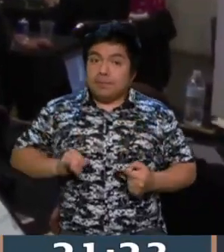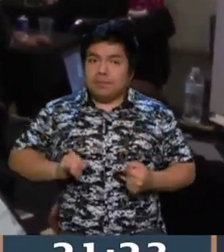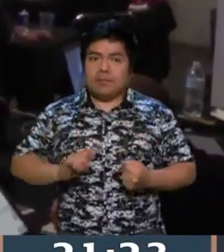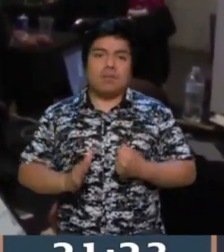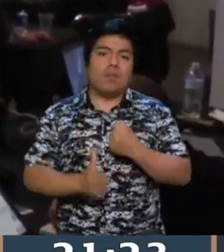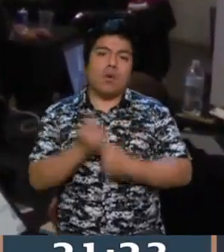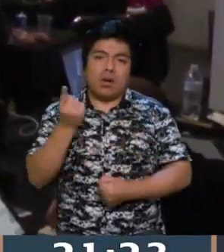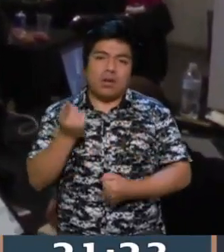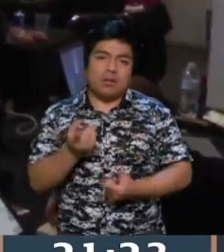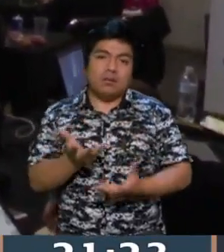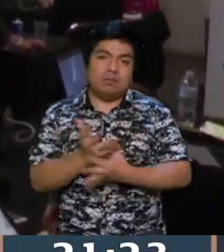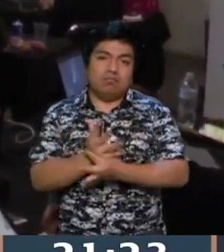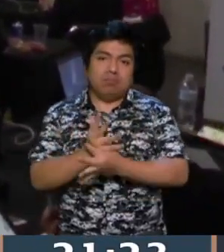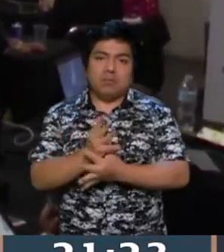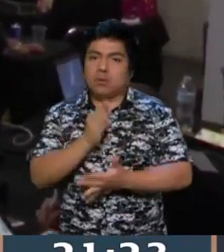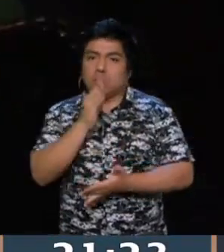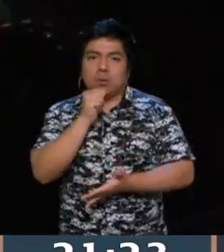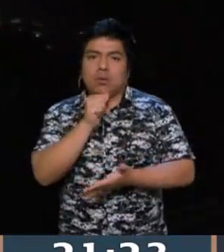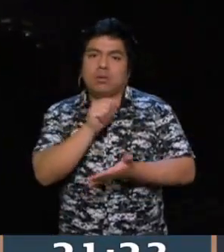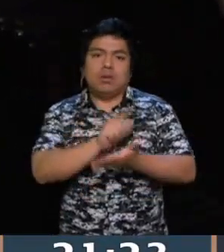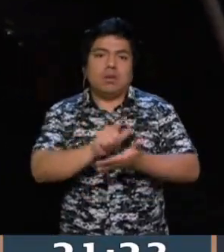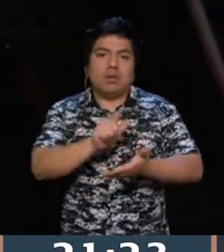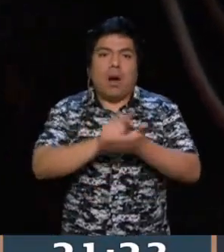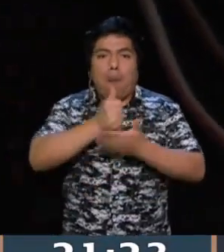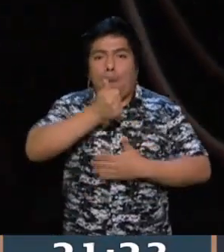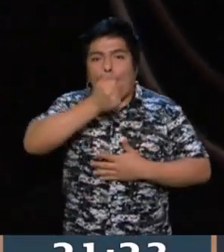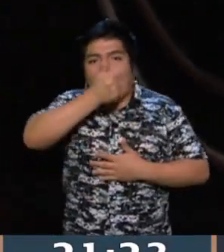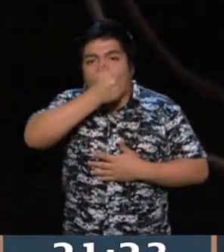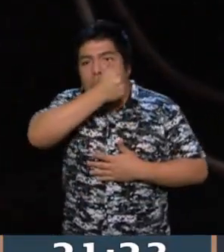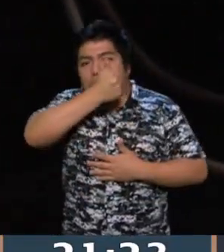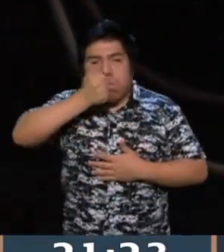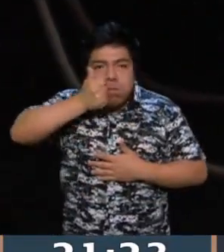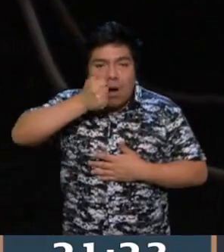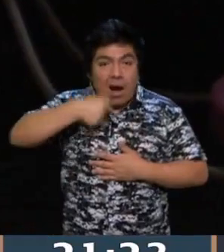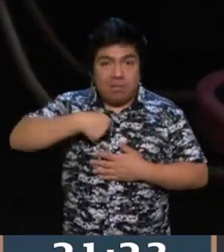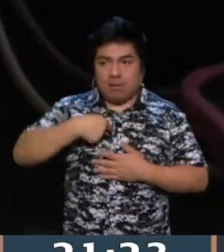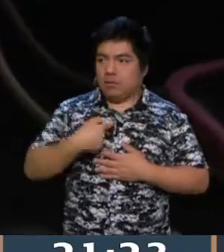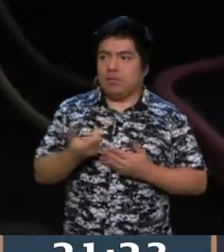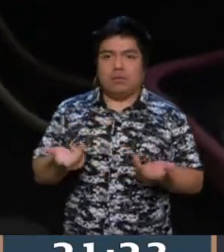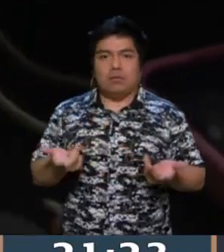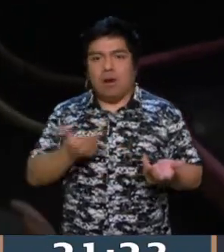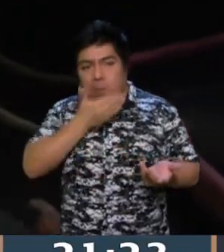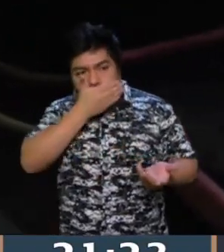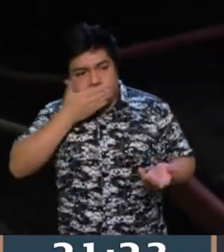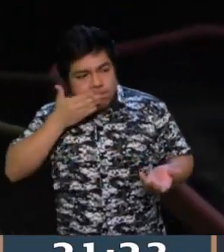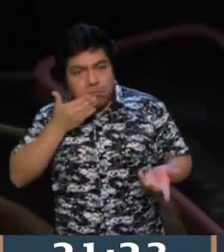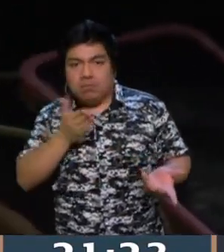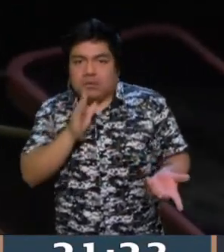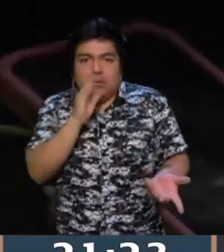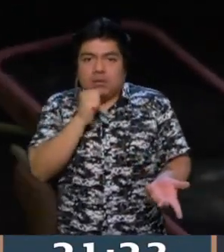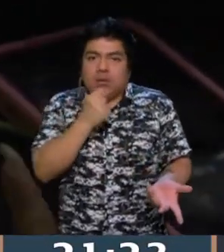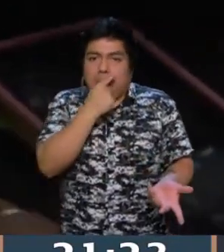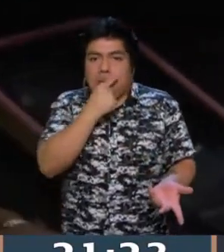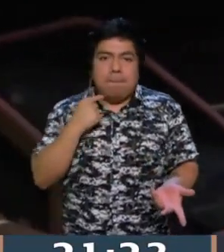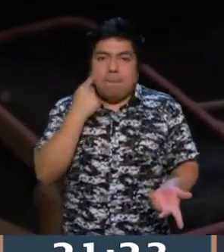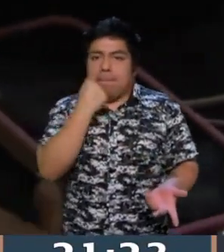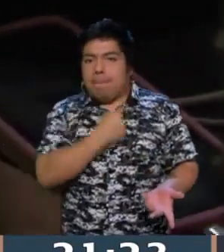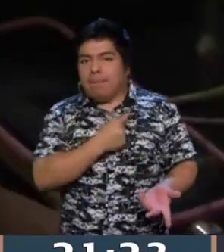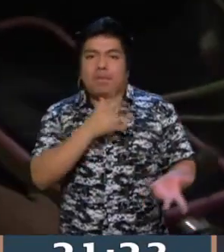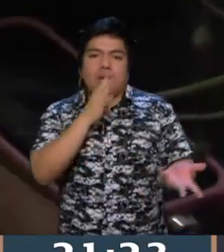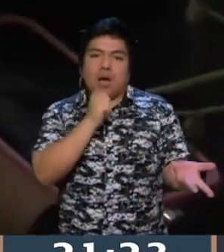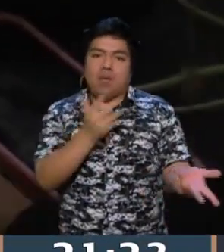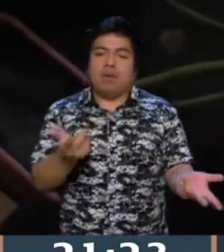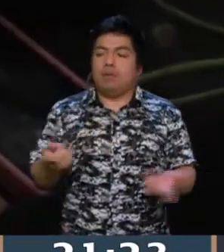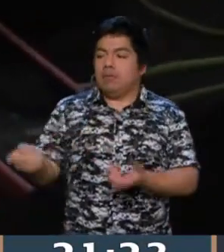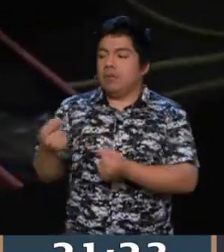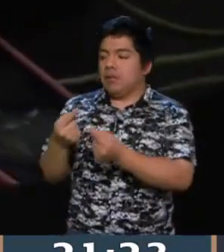dicho, no puede haber también una ley mordaza para el gobierno cuando se está hablando de datos o está